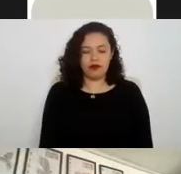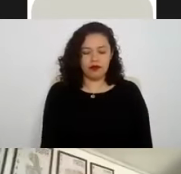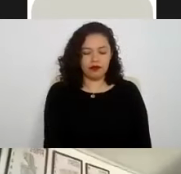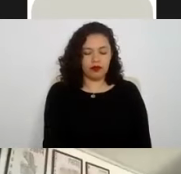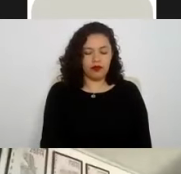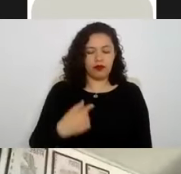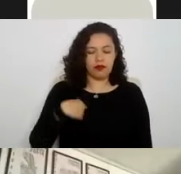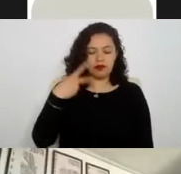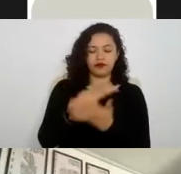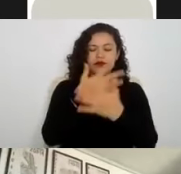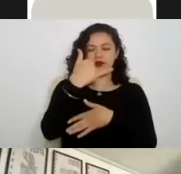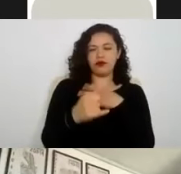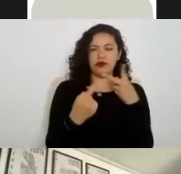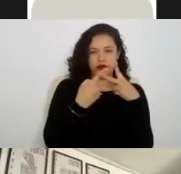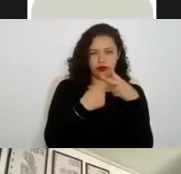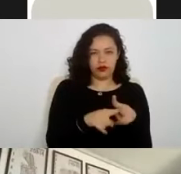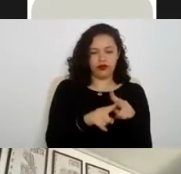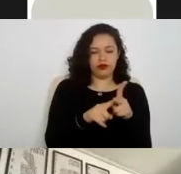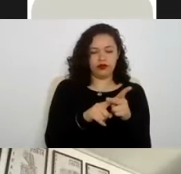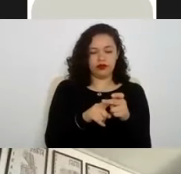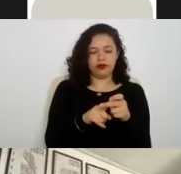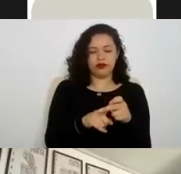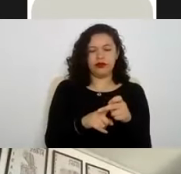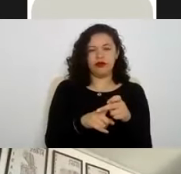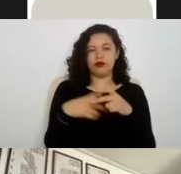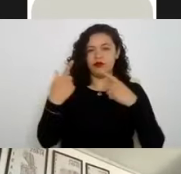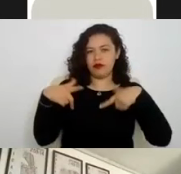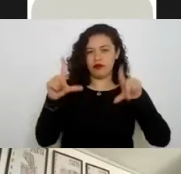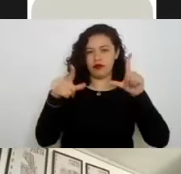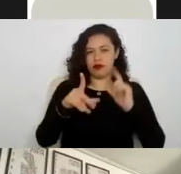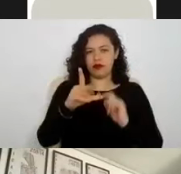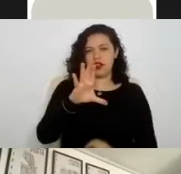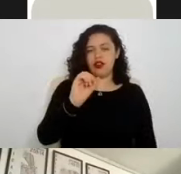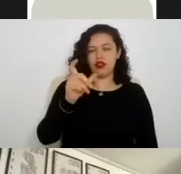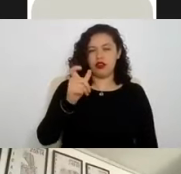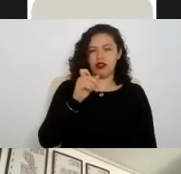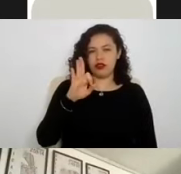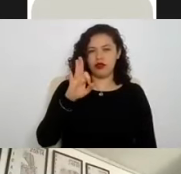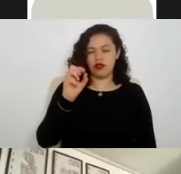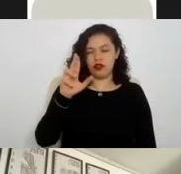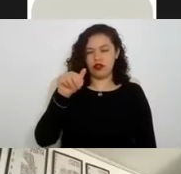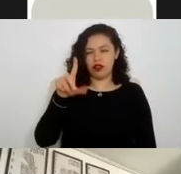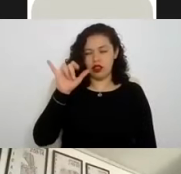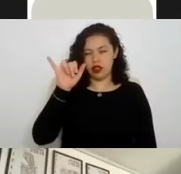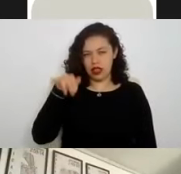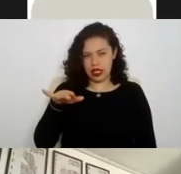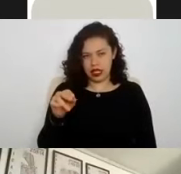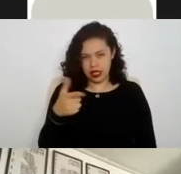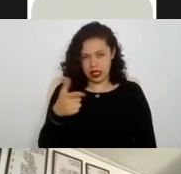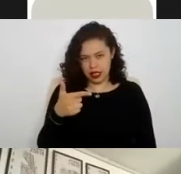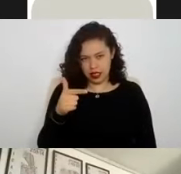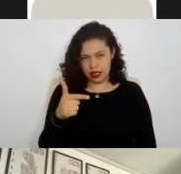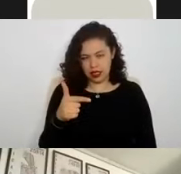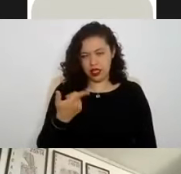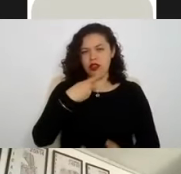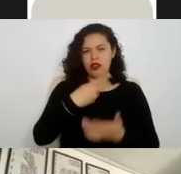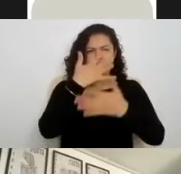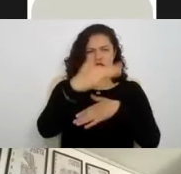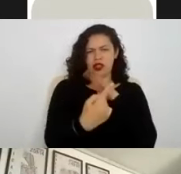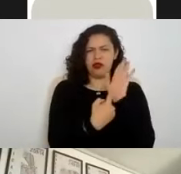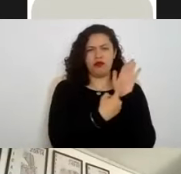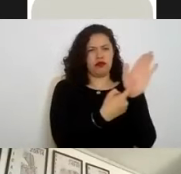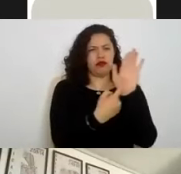proyecto, empiezo con una plataforma de crowdfunding en donde yo decía, yo voy a filtrar los proyectos, ¿no? En cualquiera de las